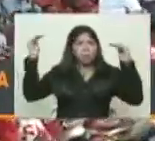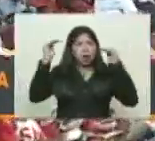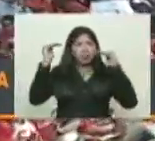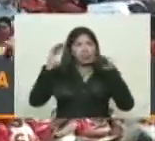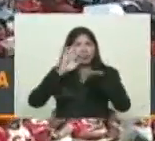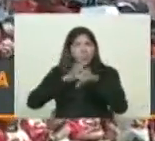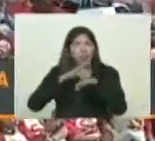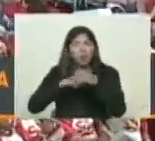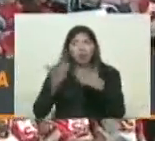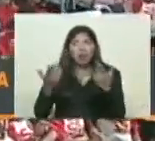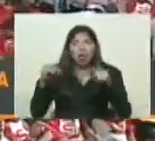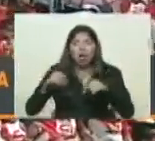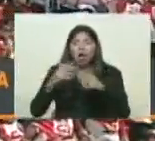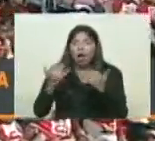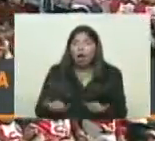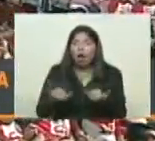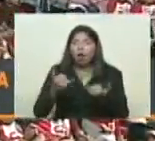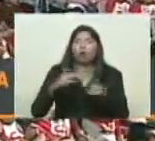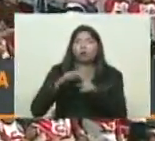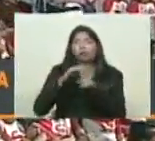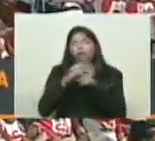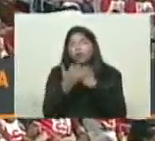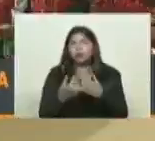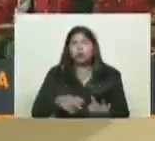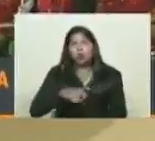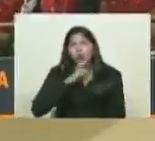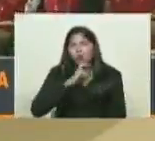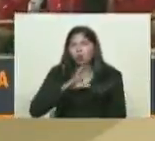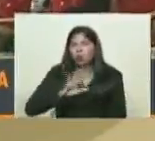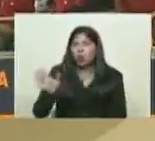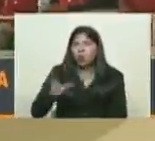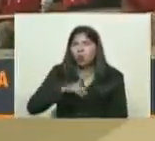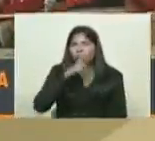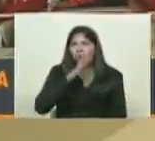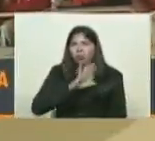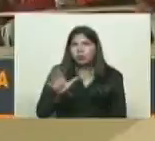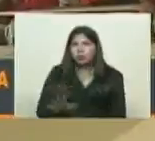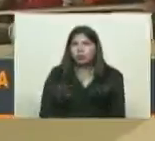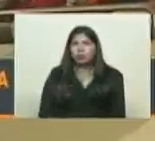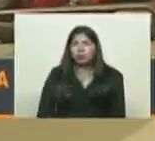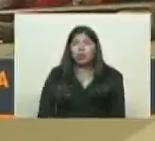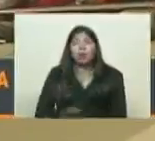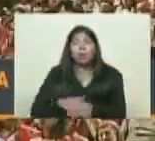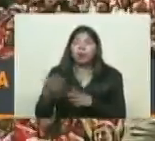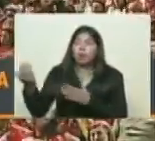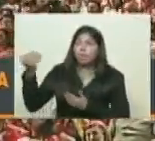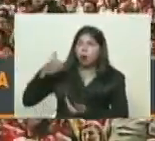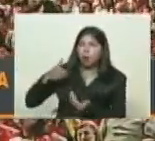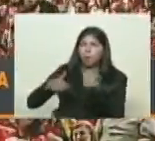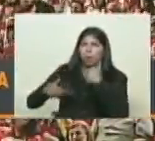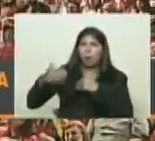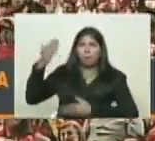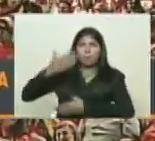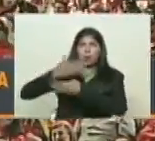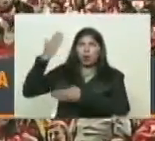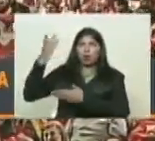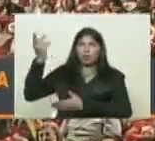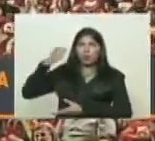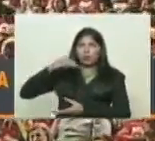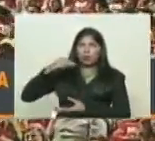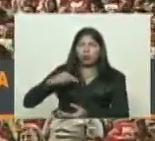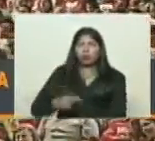de las dificultades, porque se hace en medio de la amenaza, porque se hace en medio de la